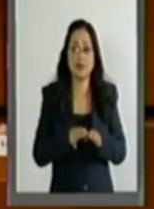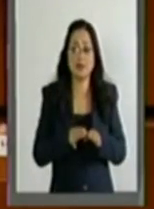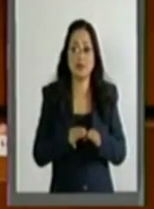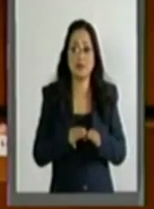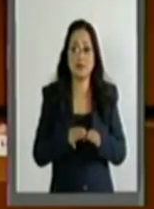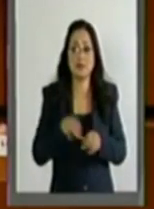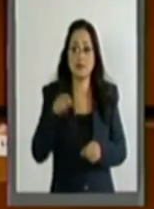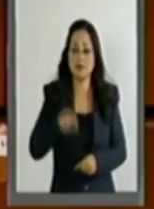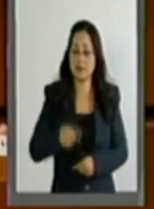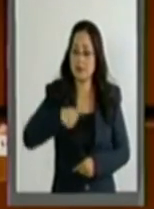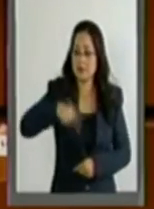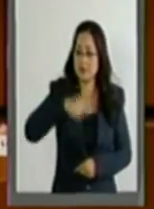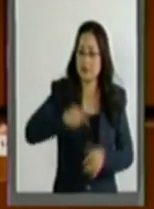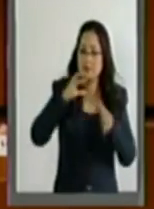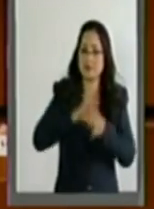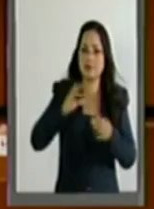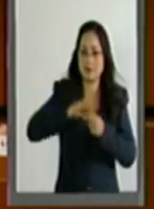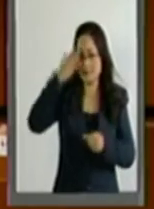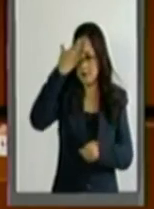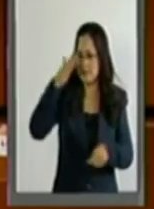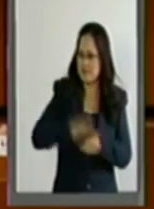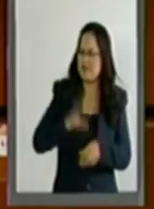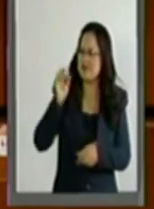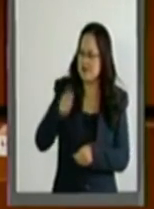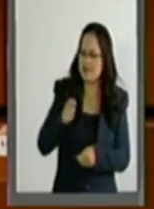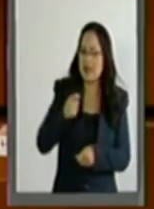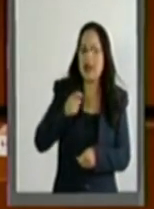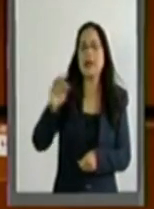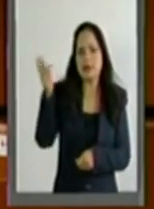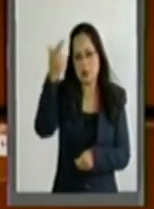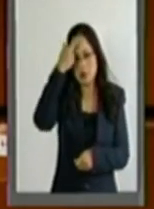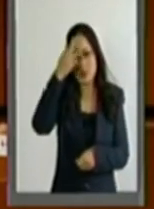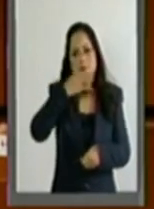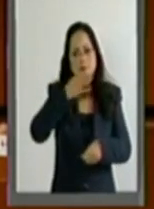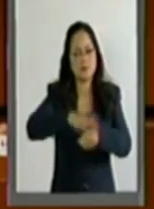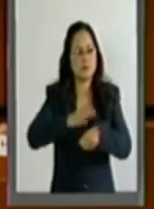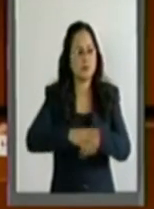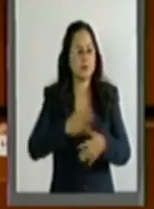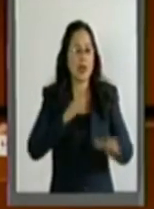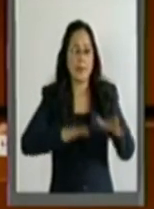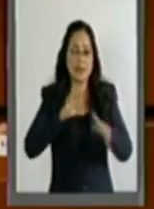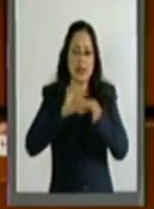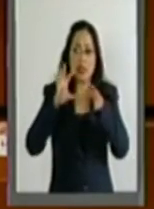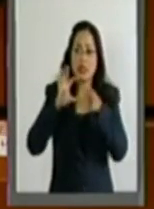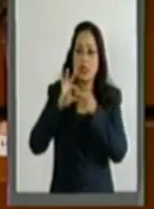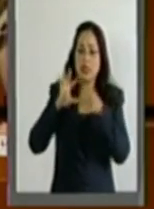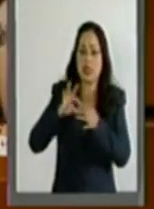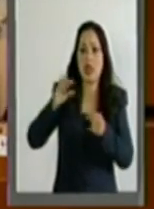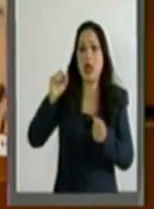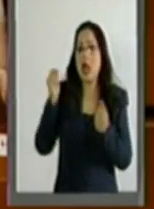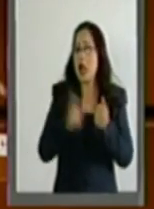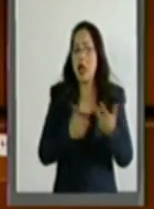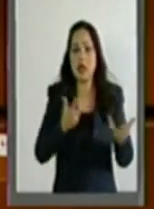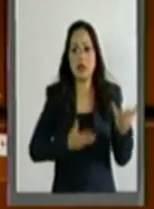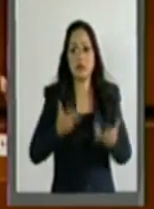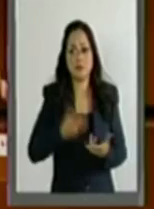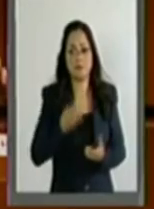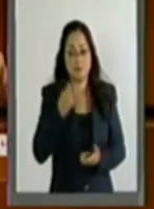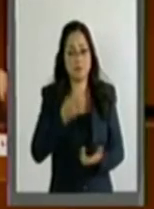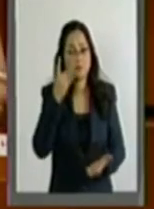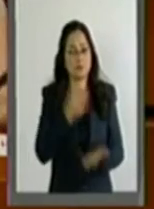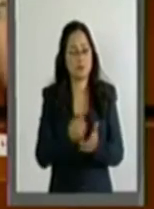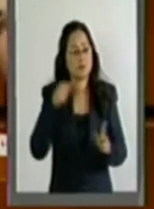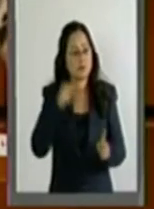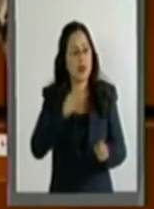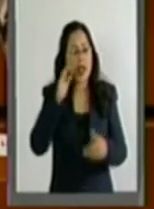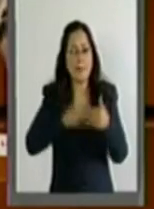Aquí se habló de memoria y yo quisiera recordarlo. Porque la desmemoria, señoras y señores, no solo nos hace incurrir